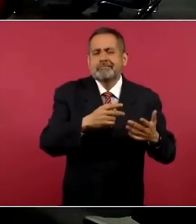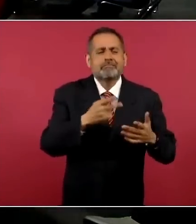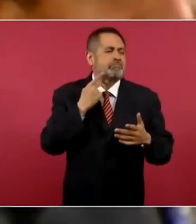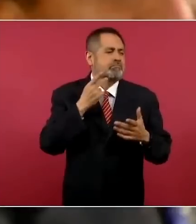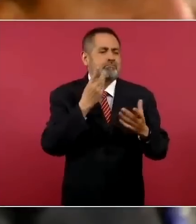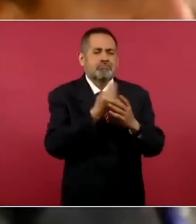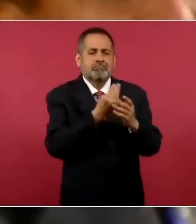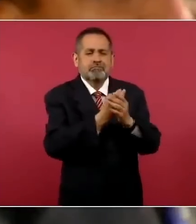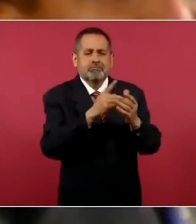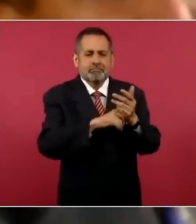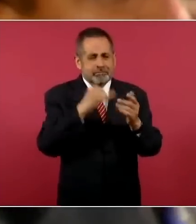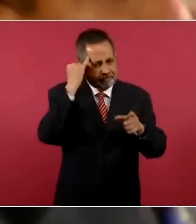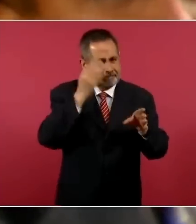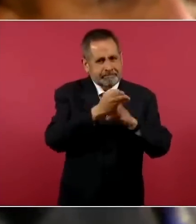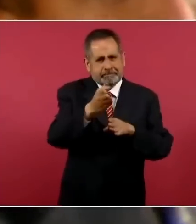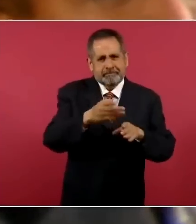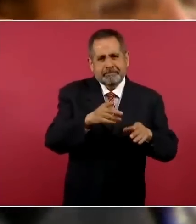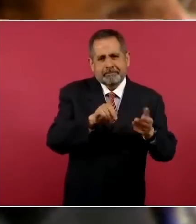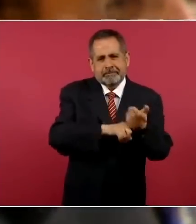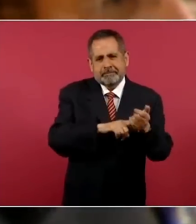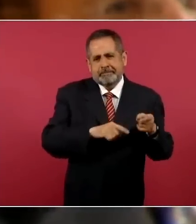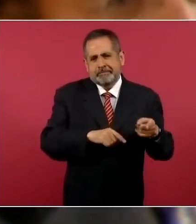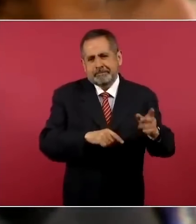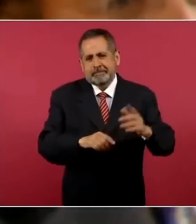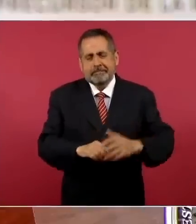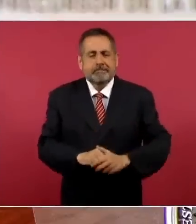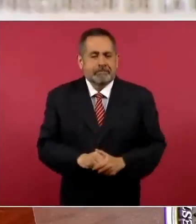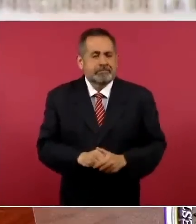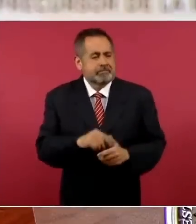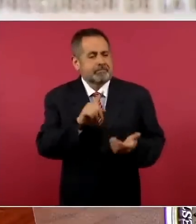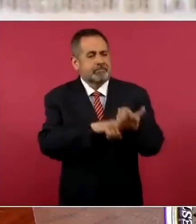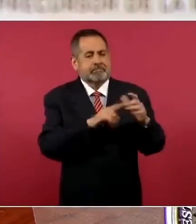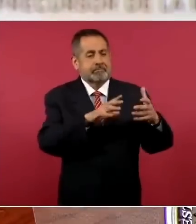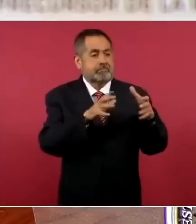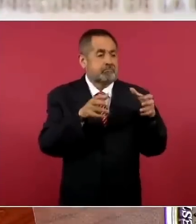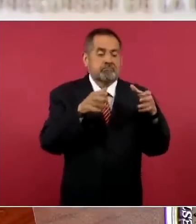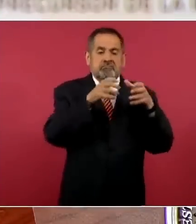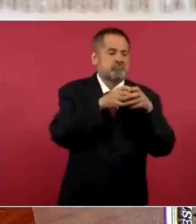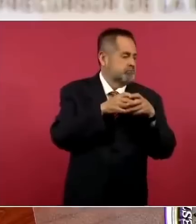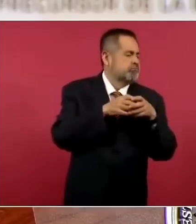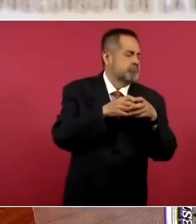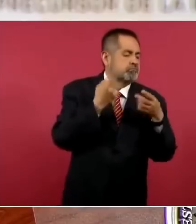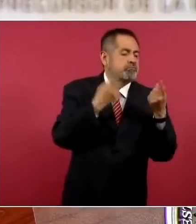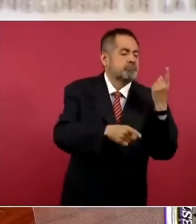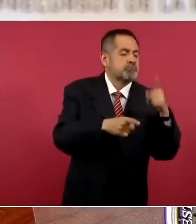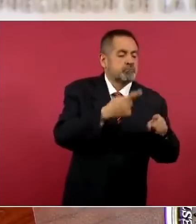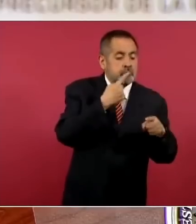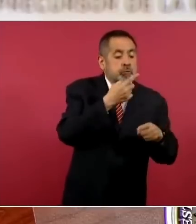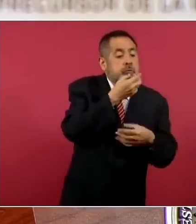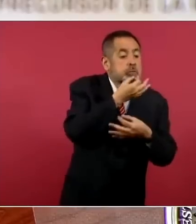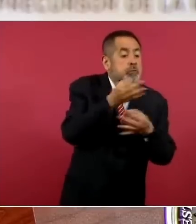política con una línea editorial de los de arriba,